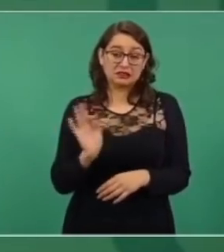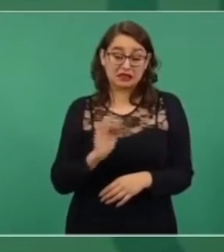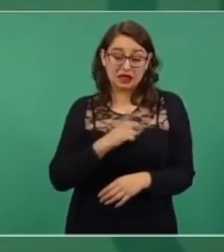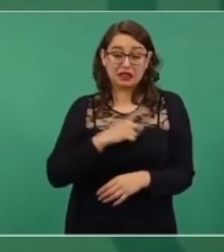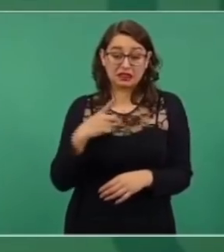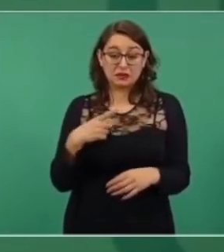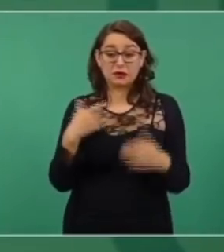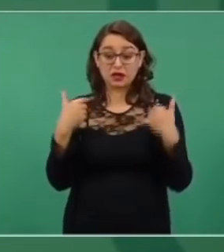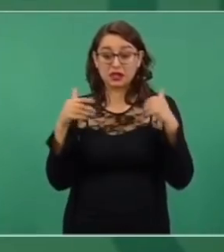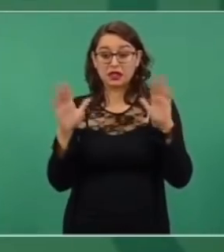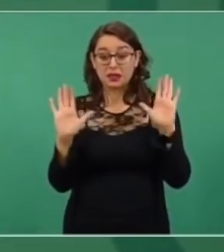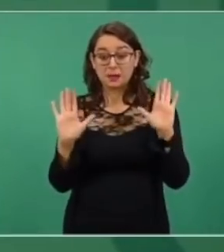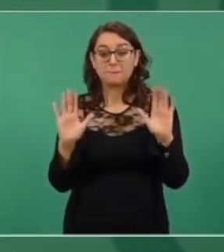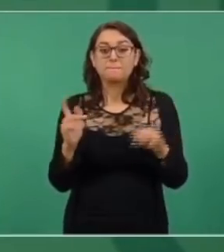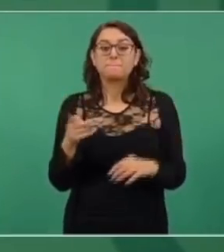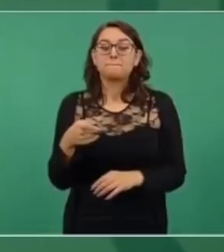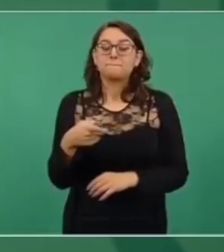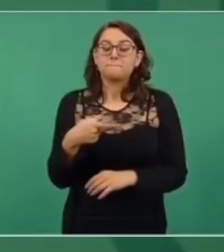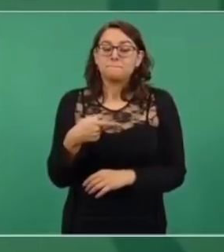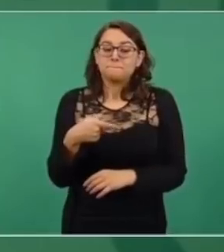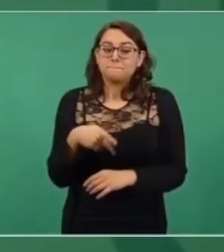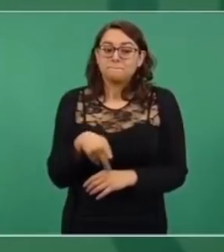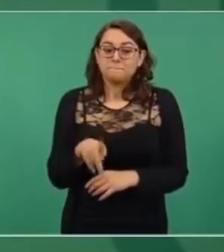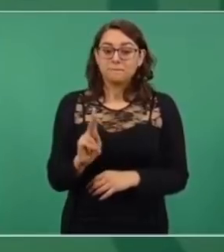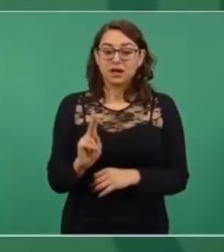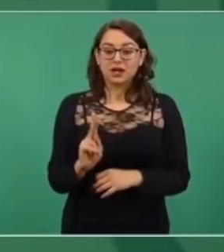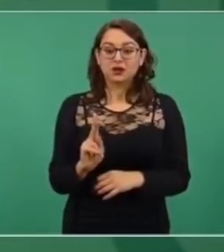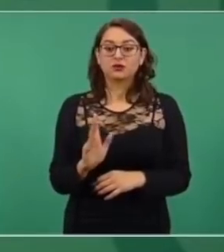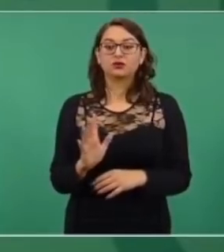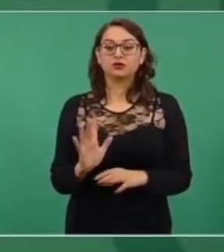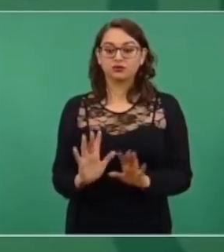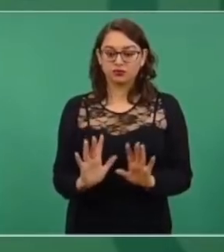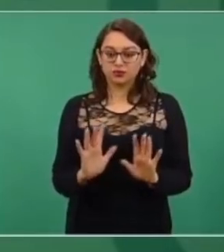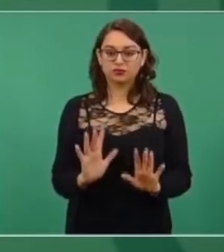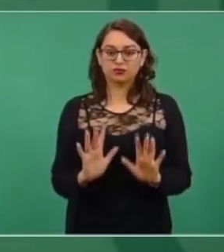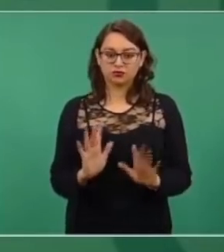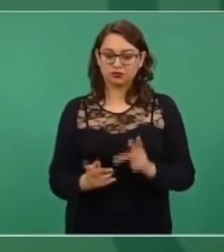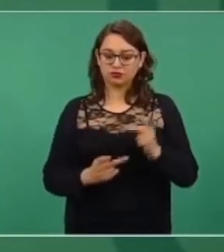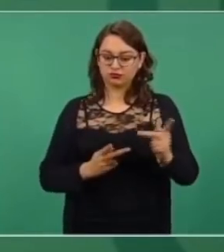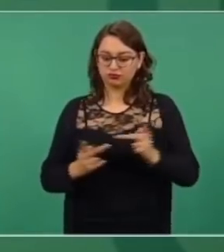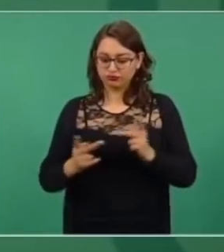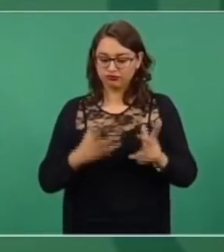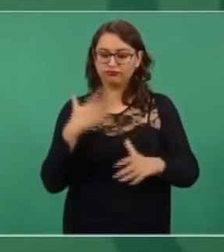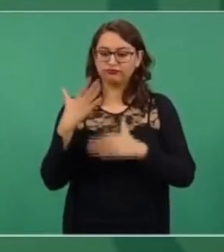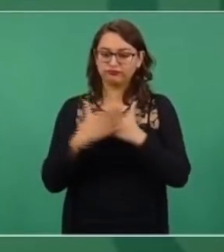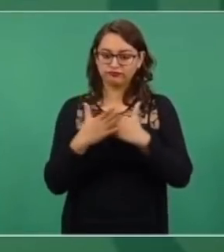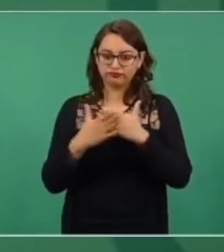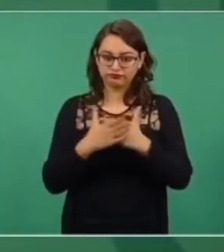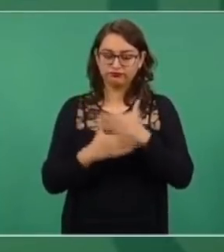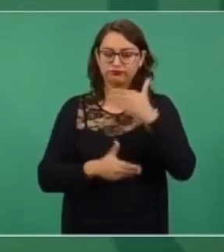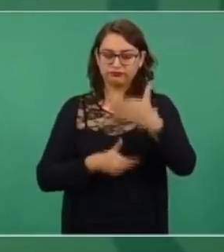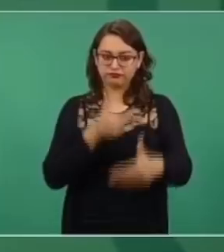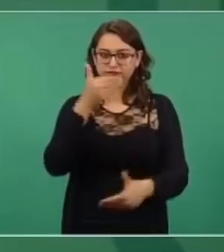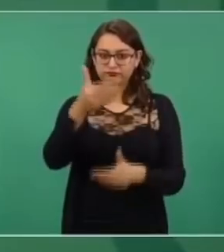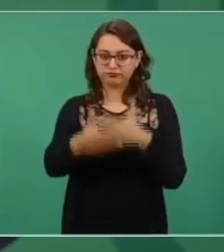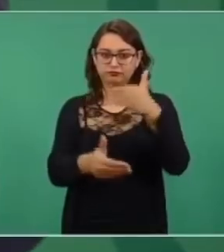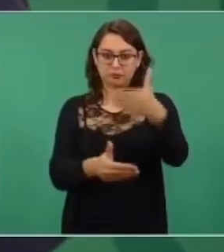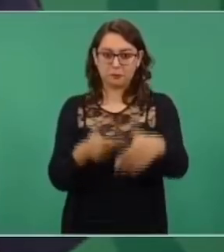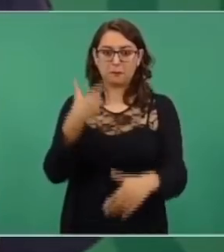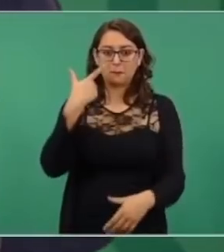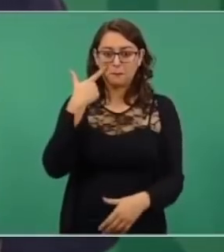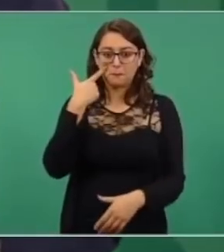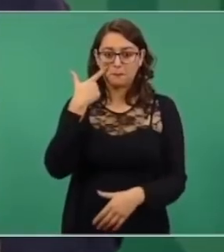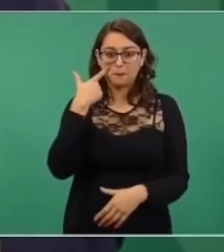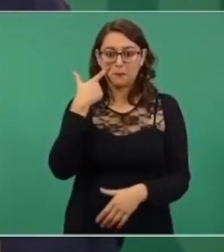tiempos, pero son planes, ¿no?, hacia adelante. Pero sí vamos a